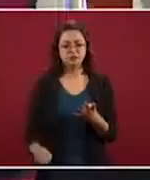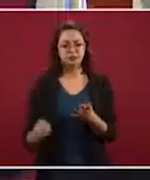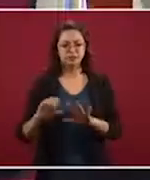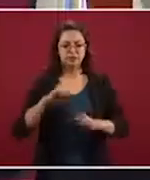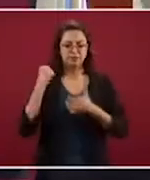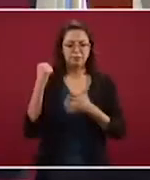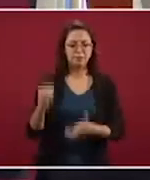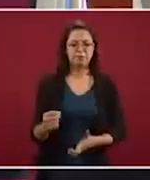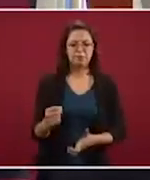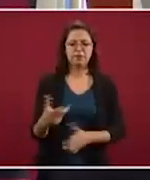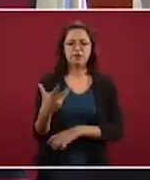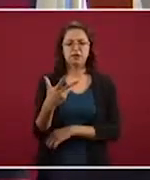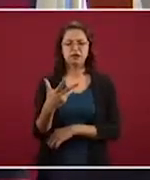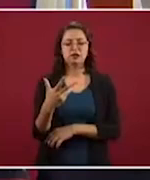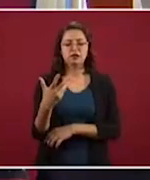inversión de